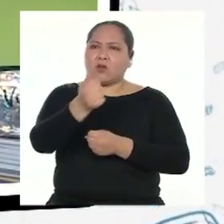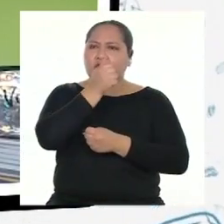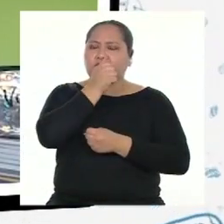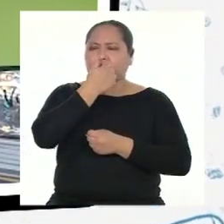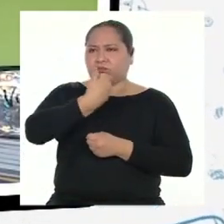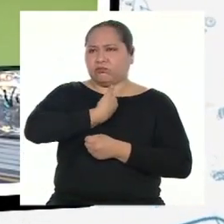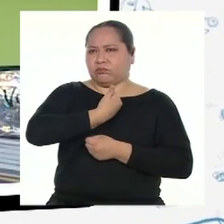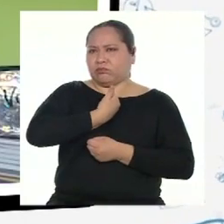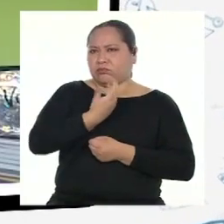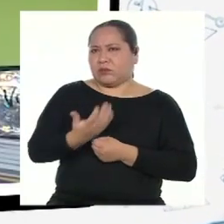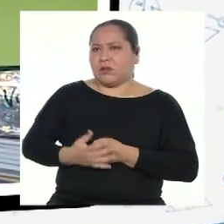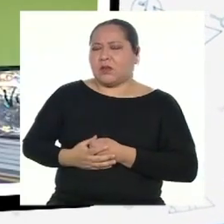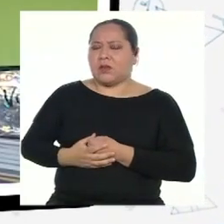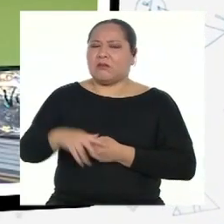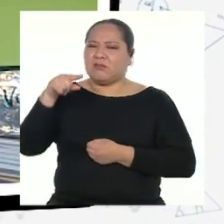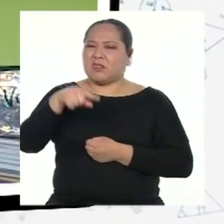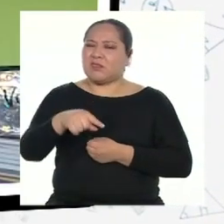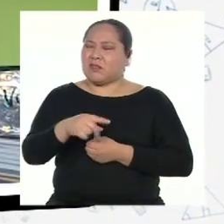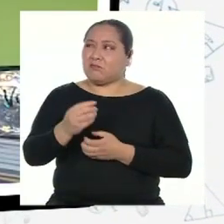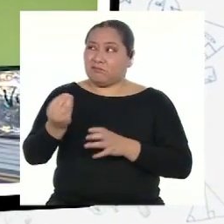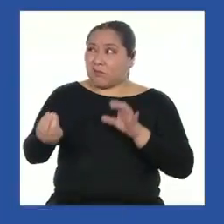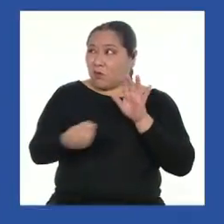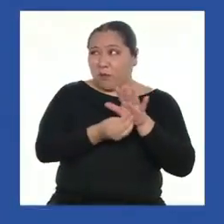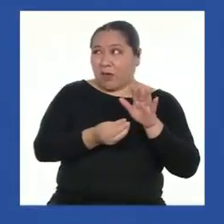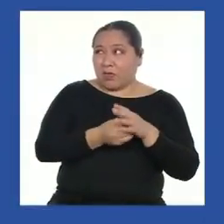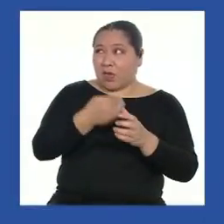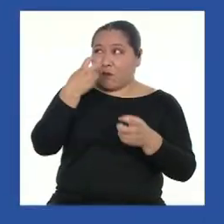influye en el caos vehicular?